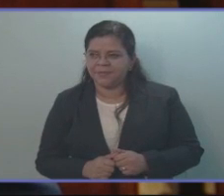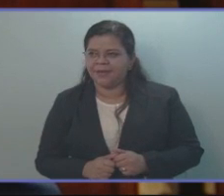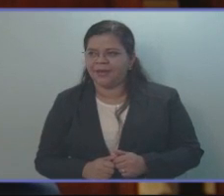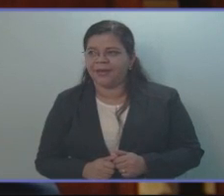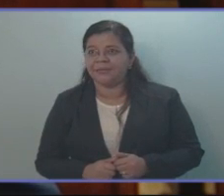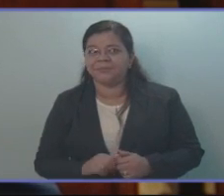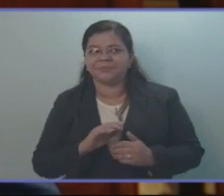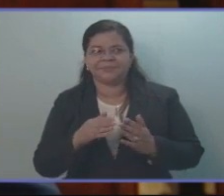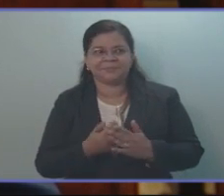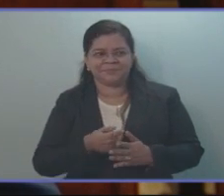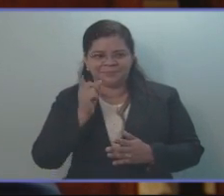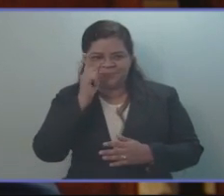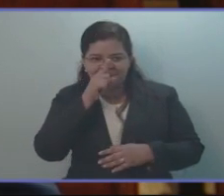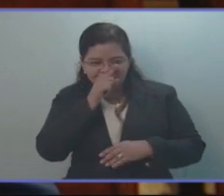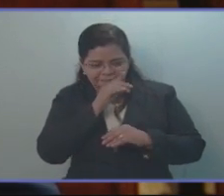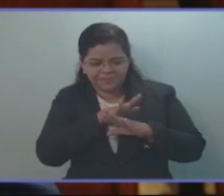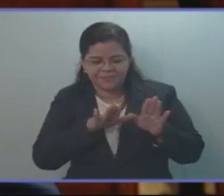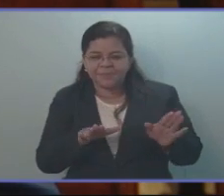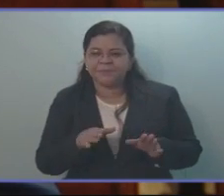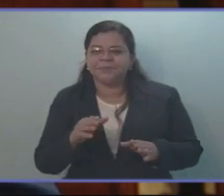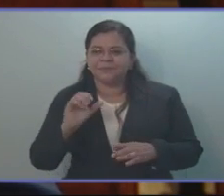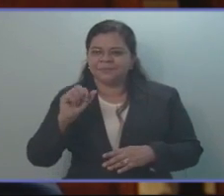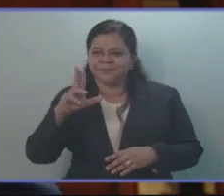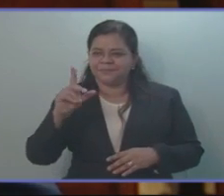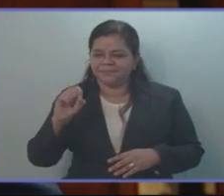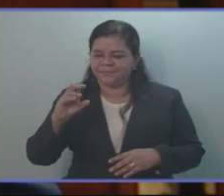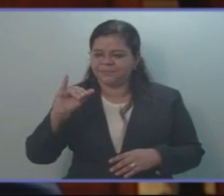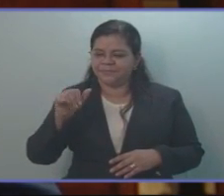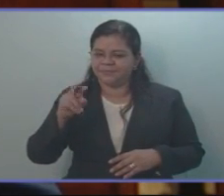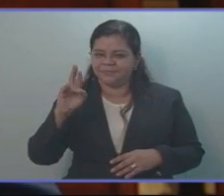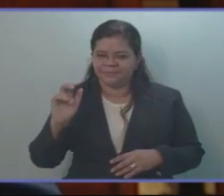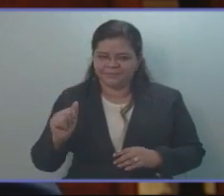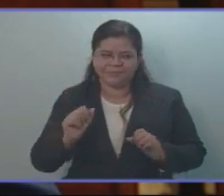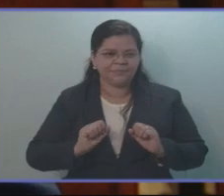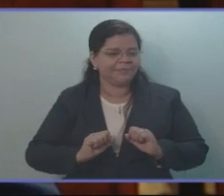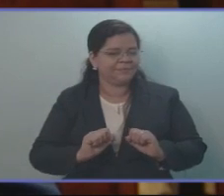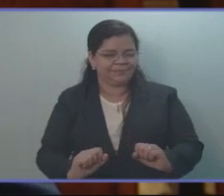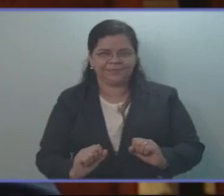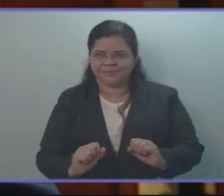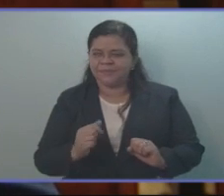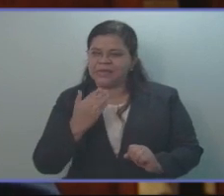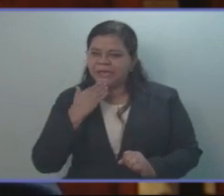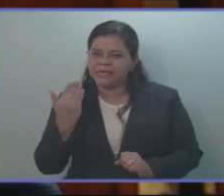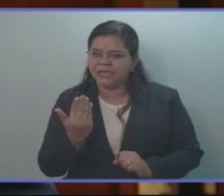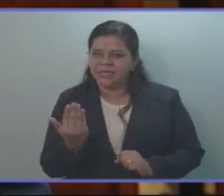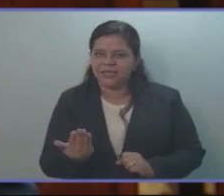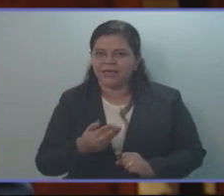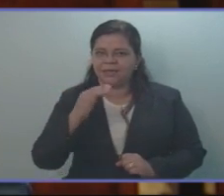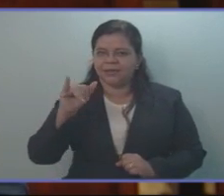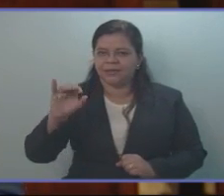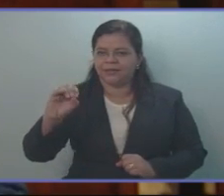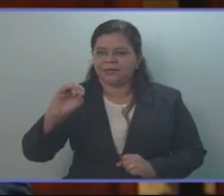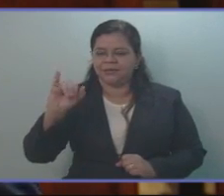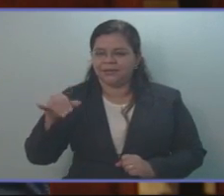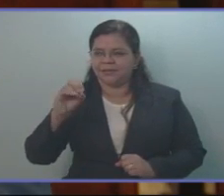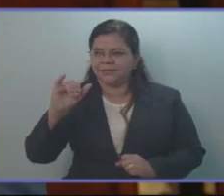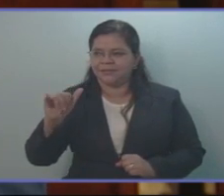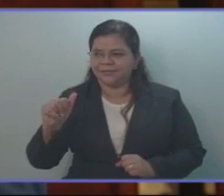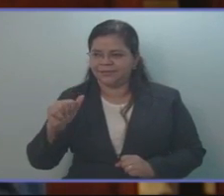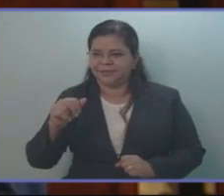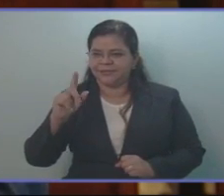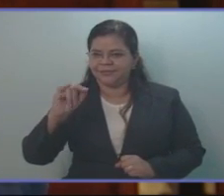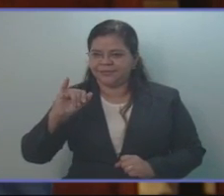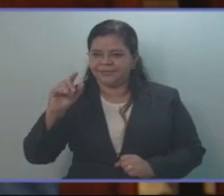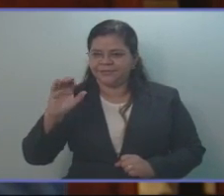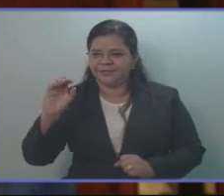un minuto de silencio también por Carlos Alberto Canjura, quien fue asesinado en el cantón La Joya de Izalco. Son tres agentes